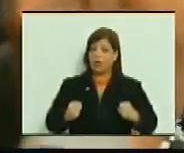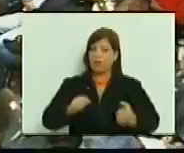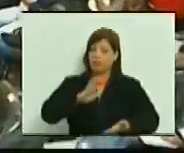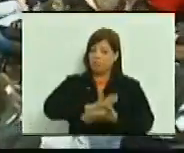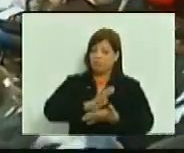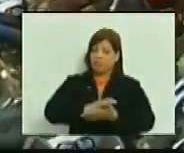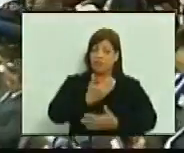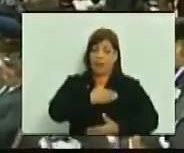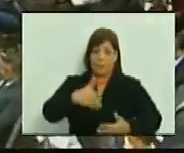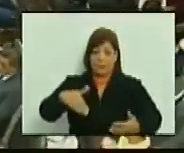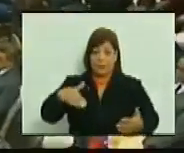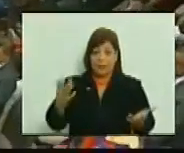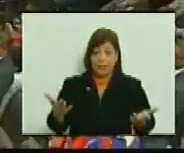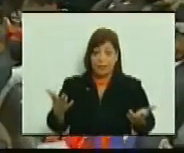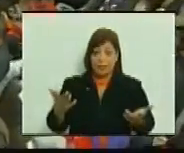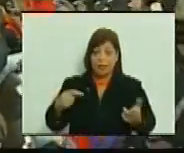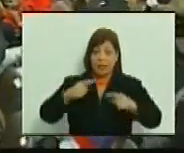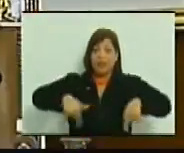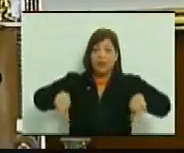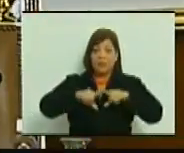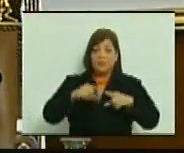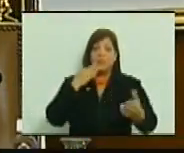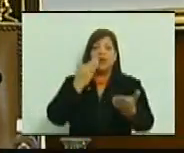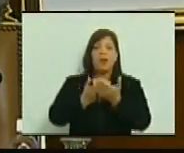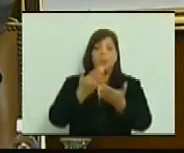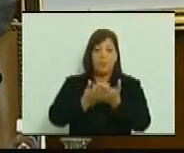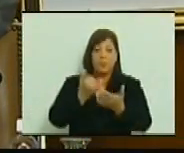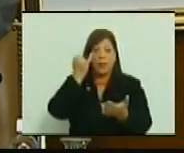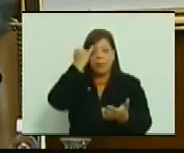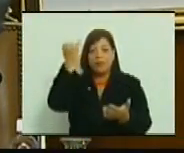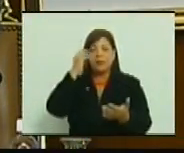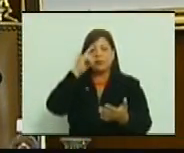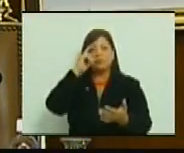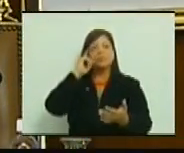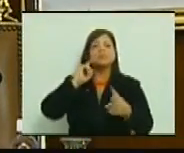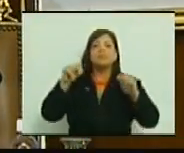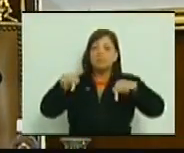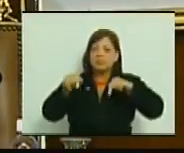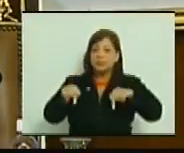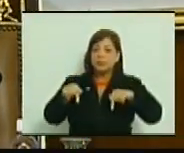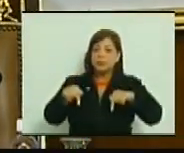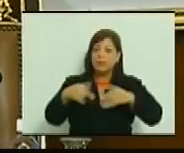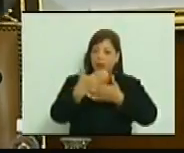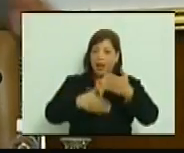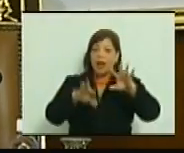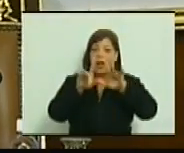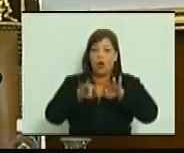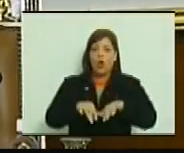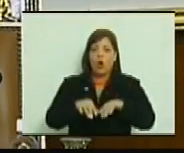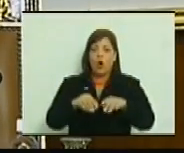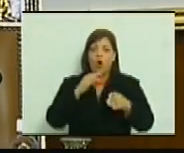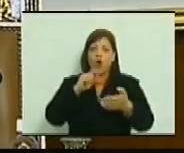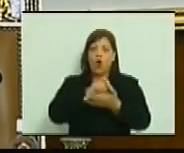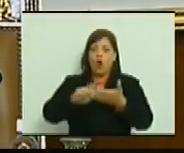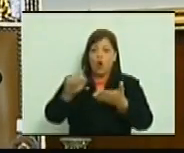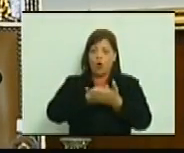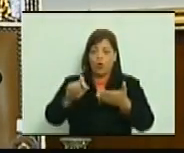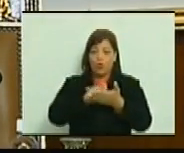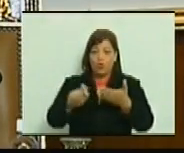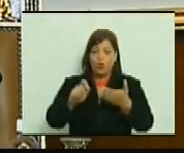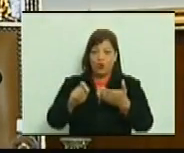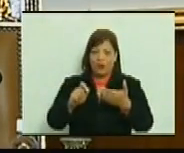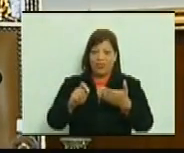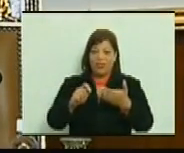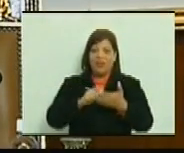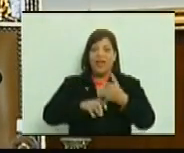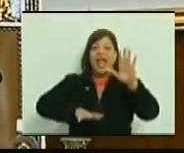Presidente Maduro, mira, presidente Maduro ha hecho un planteamiento que está allí, que es la agenda económica bolivariana.